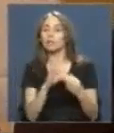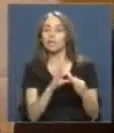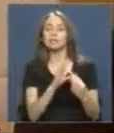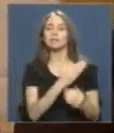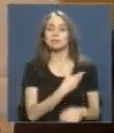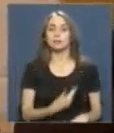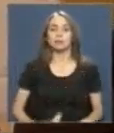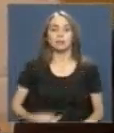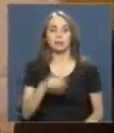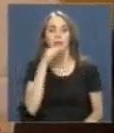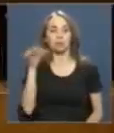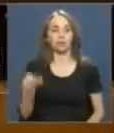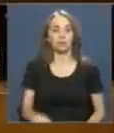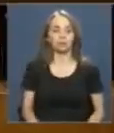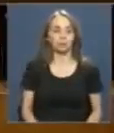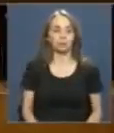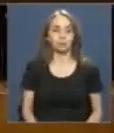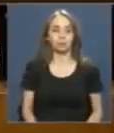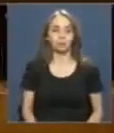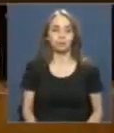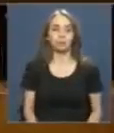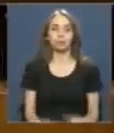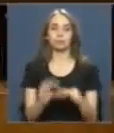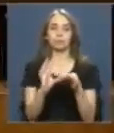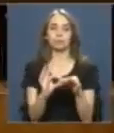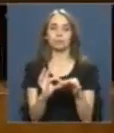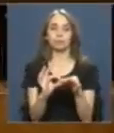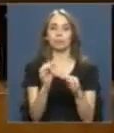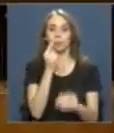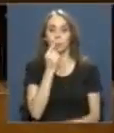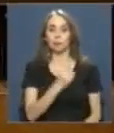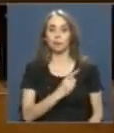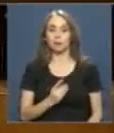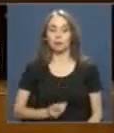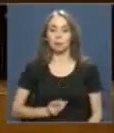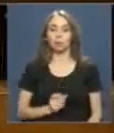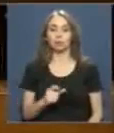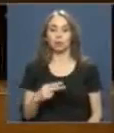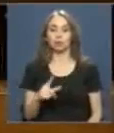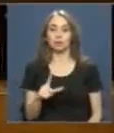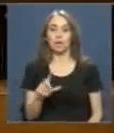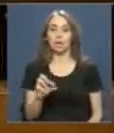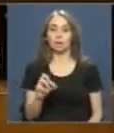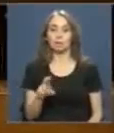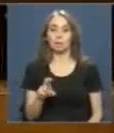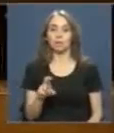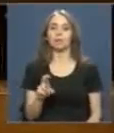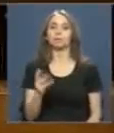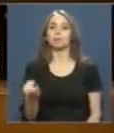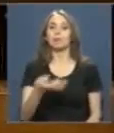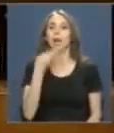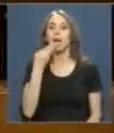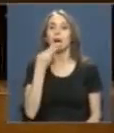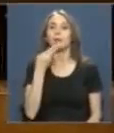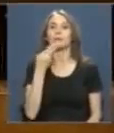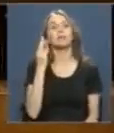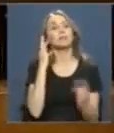presidente. Diputado. Gracias, diputado Chalpen. Finalmente, le ofrezco la palabra a la señora